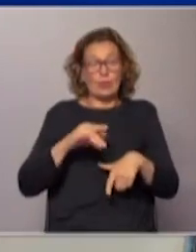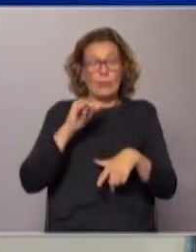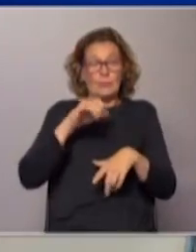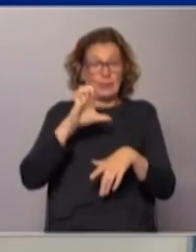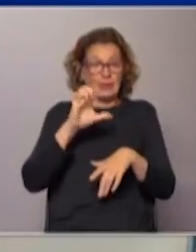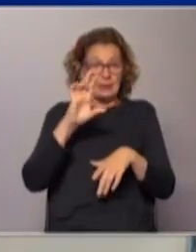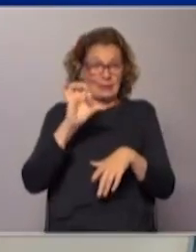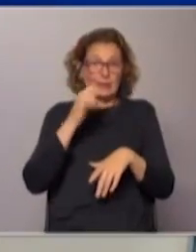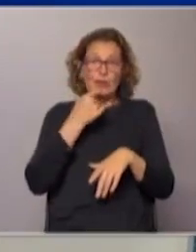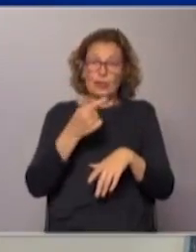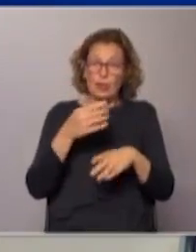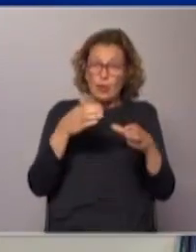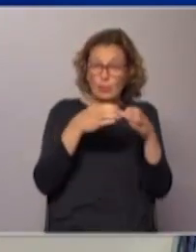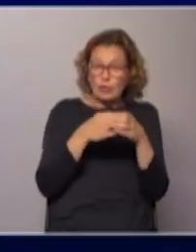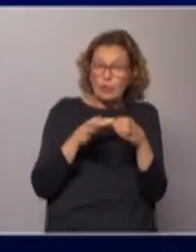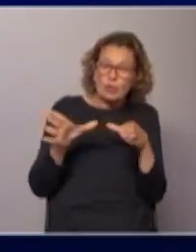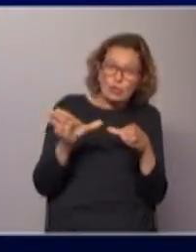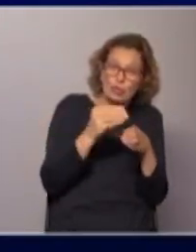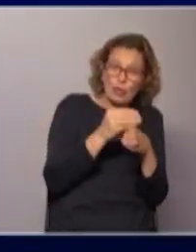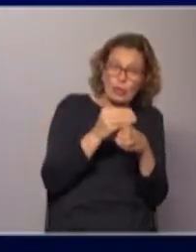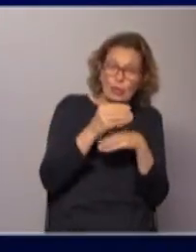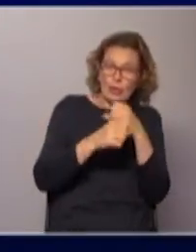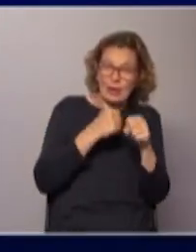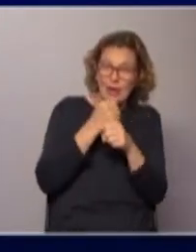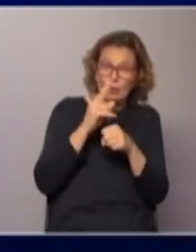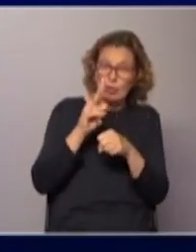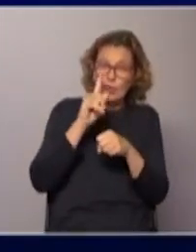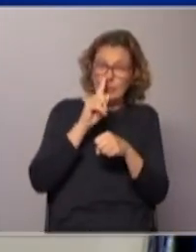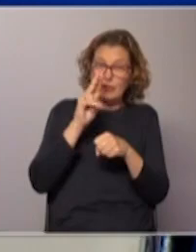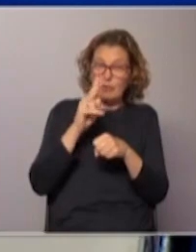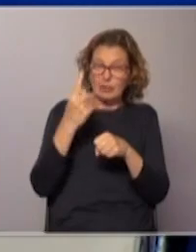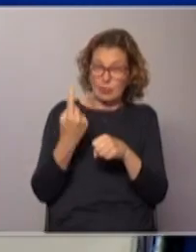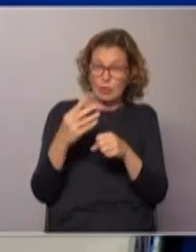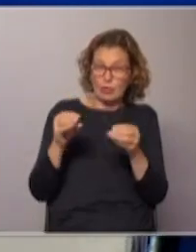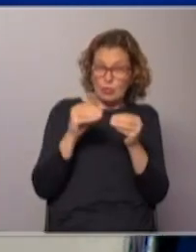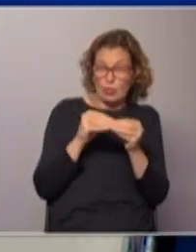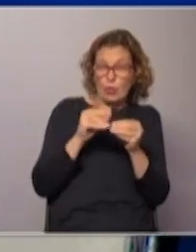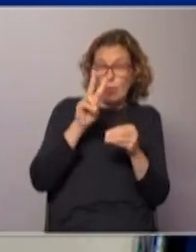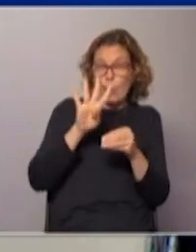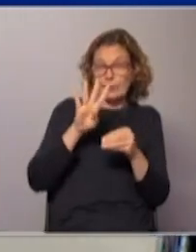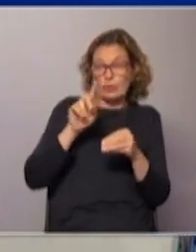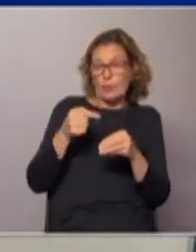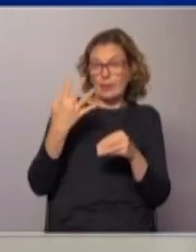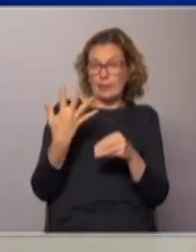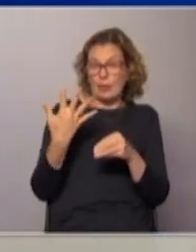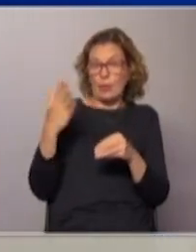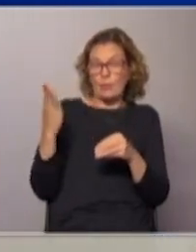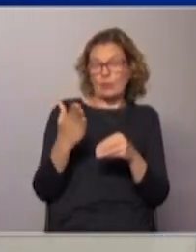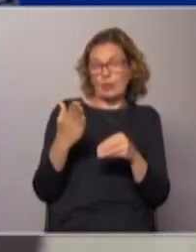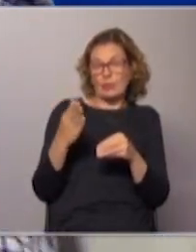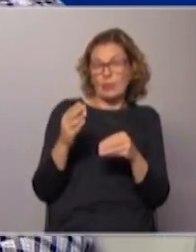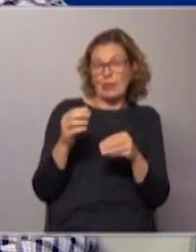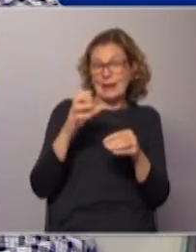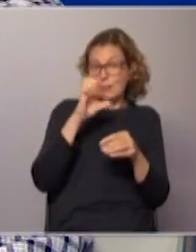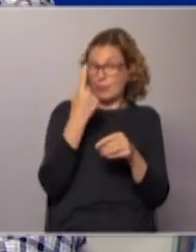comisión está en el acta toda la inflación del 21 todas porque que van a hacer con el cuatro y medio que van a dar el primero de enero van a